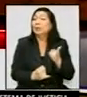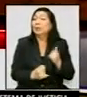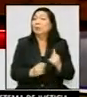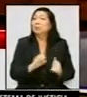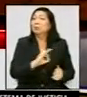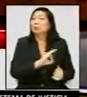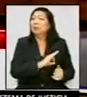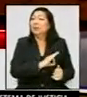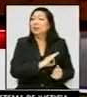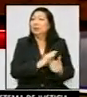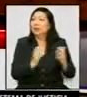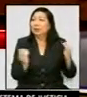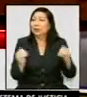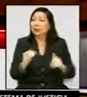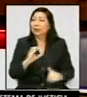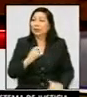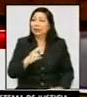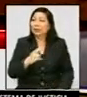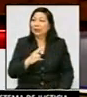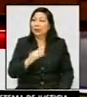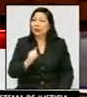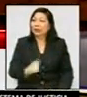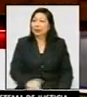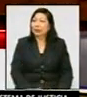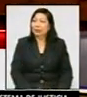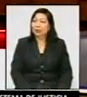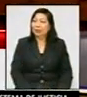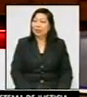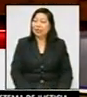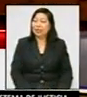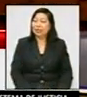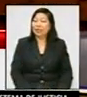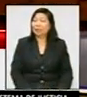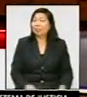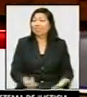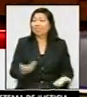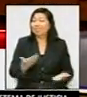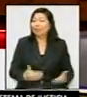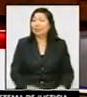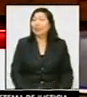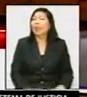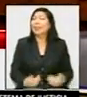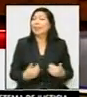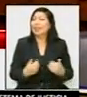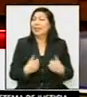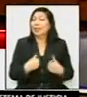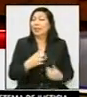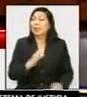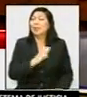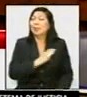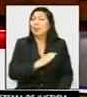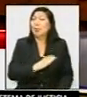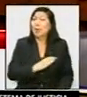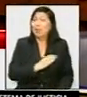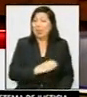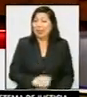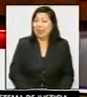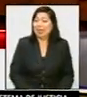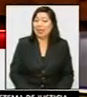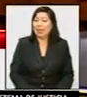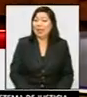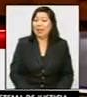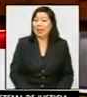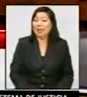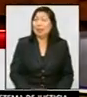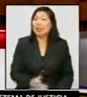galardones, que es la caída del señor Chávarri. Y el señor Chávarri obviamente tiene que tomar conciencia de que la